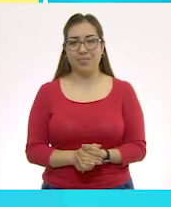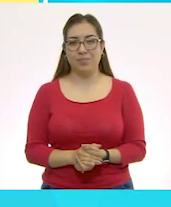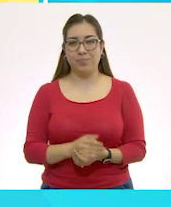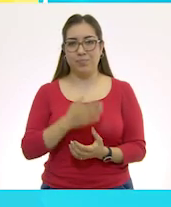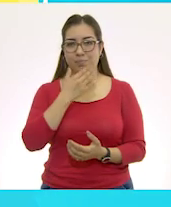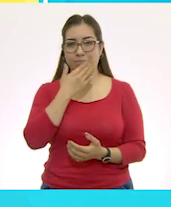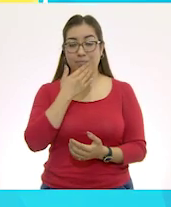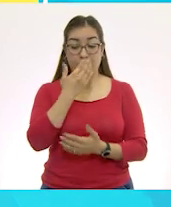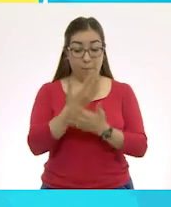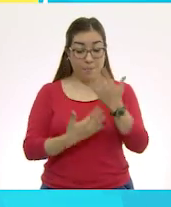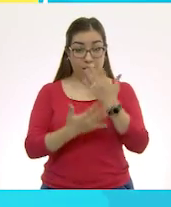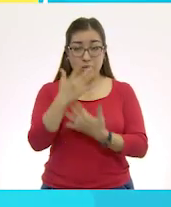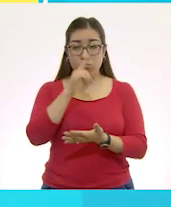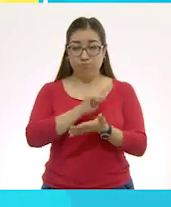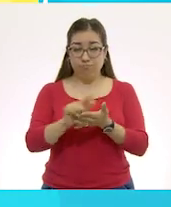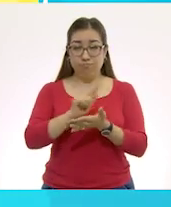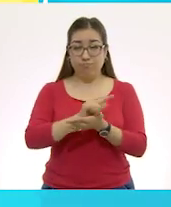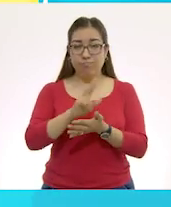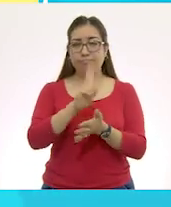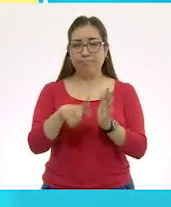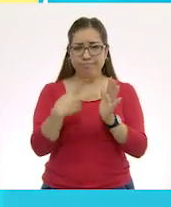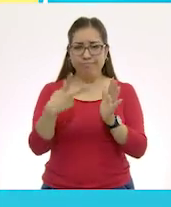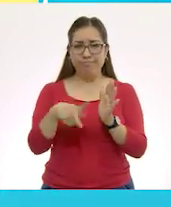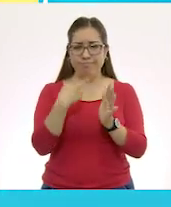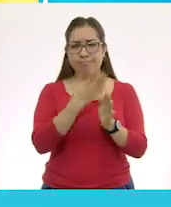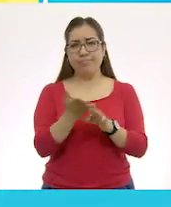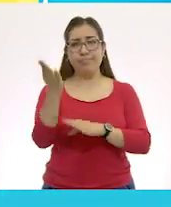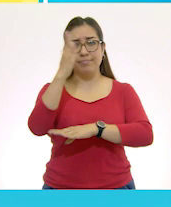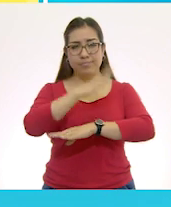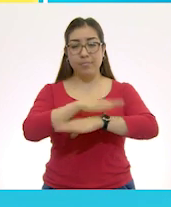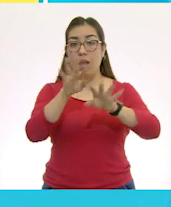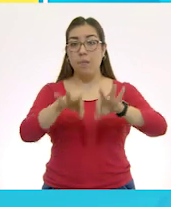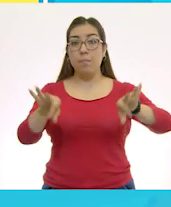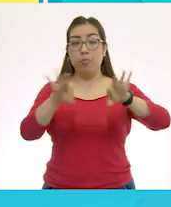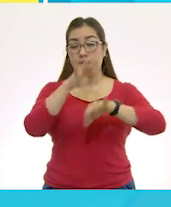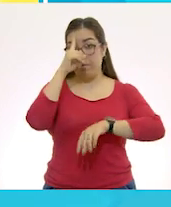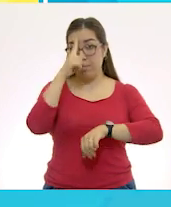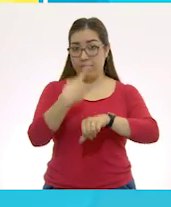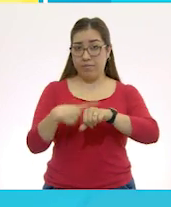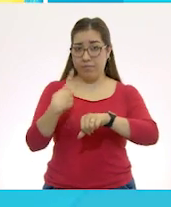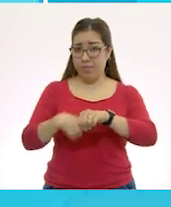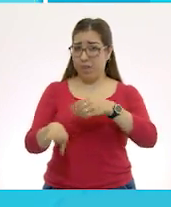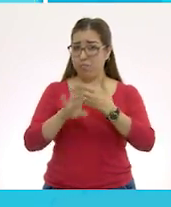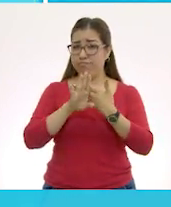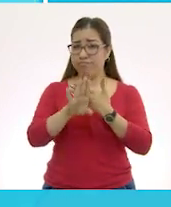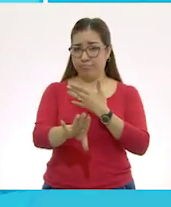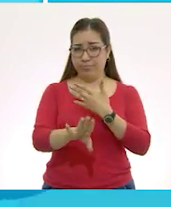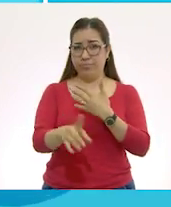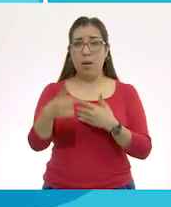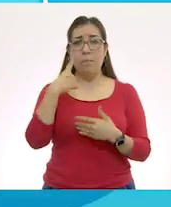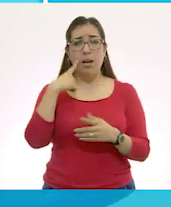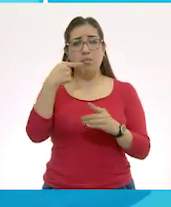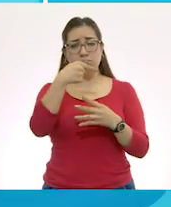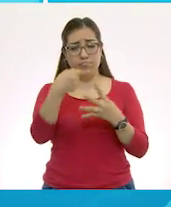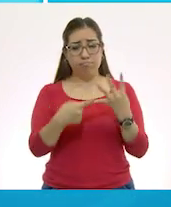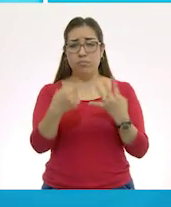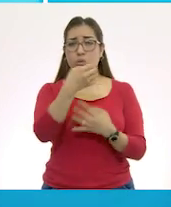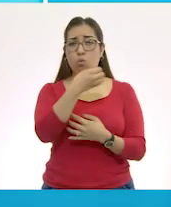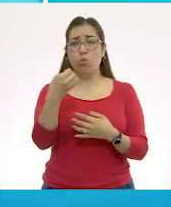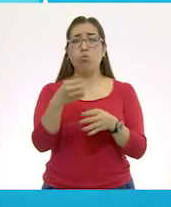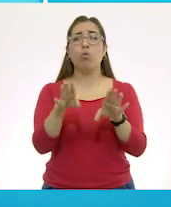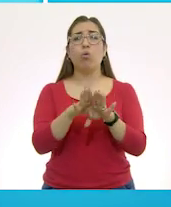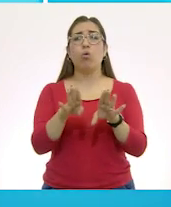lavarnos las manos varias veces al día es importante para prevenir cualquier enfermedad sigue estos pasos